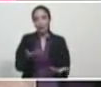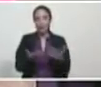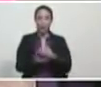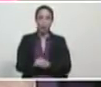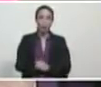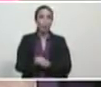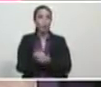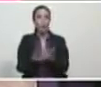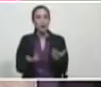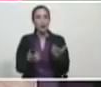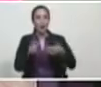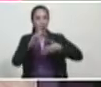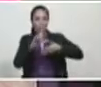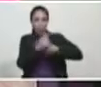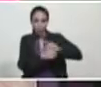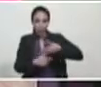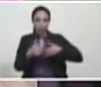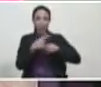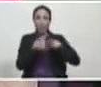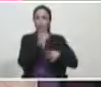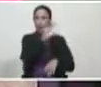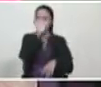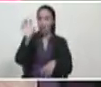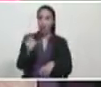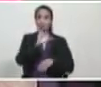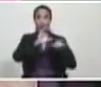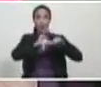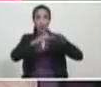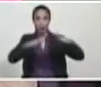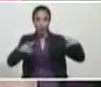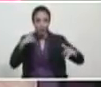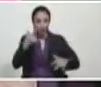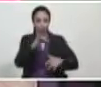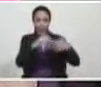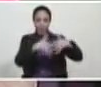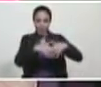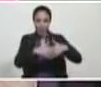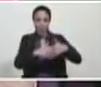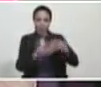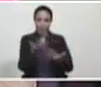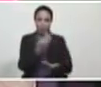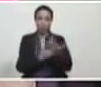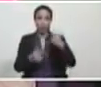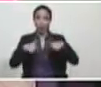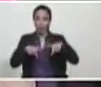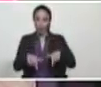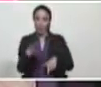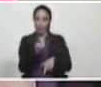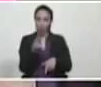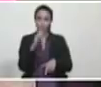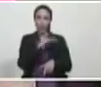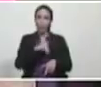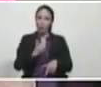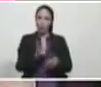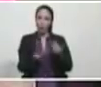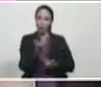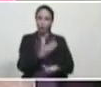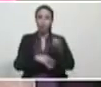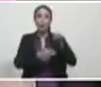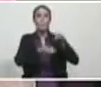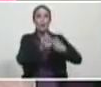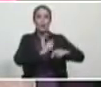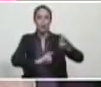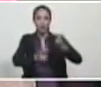vehículos en Latinoamérica, en diferentes partes del Caribe, y nuestra capacidad instalada tiene las condiciones óptimas para poder abastecer el